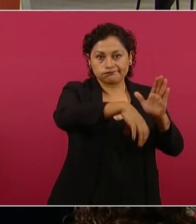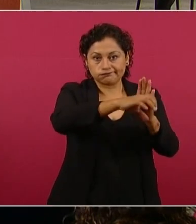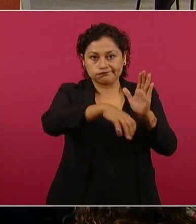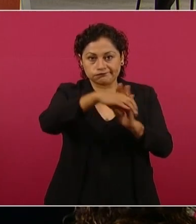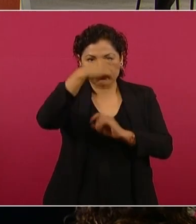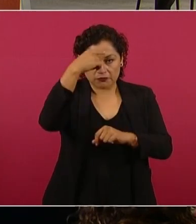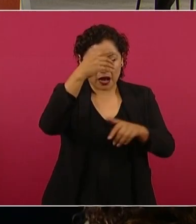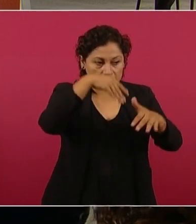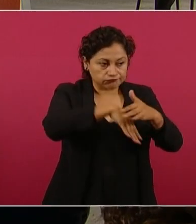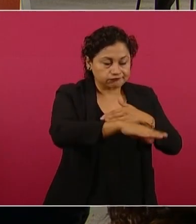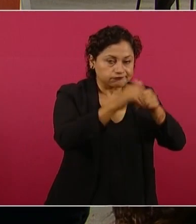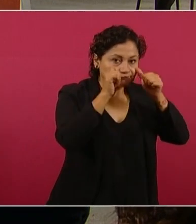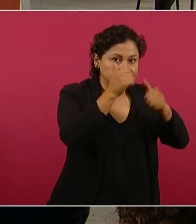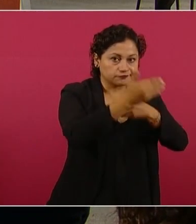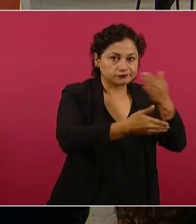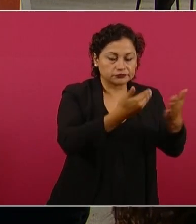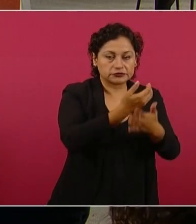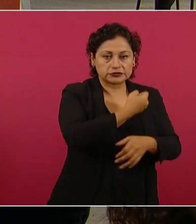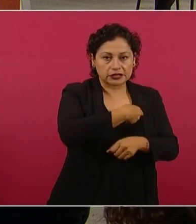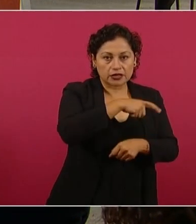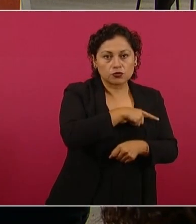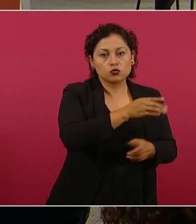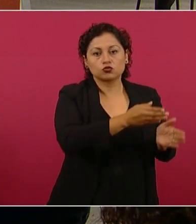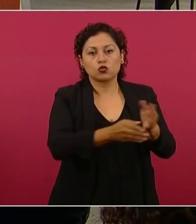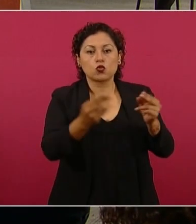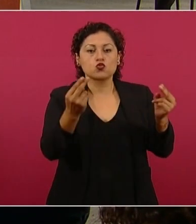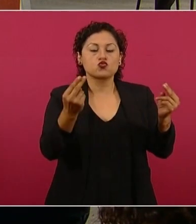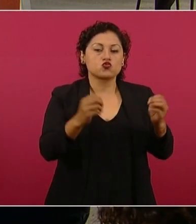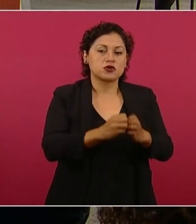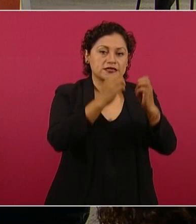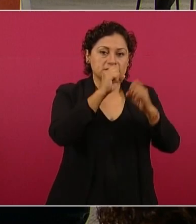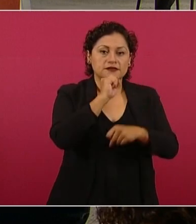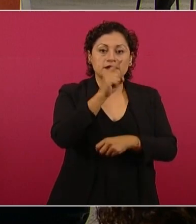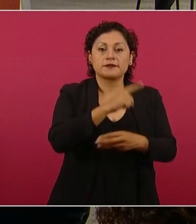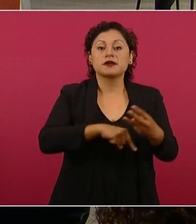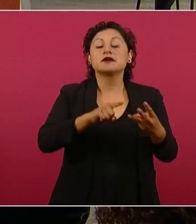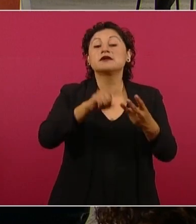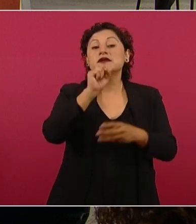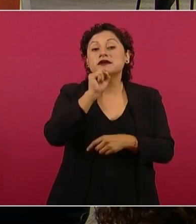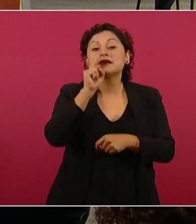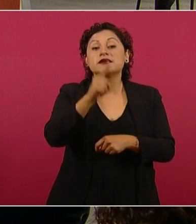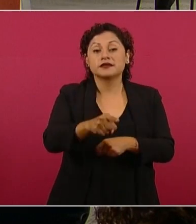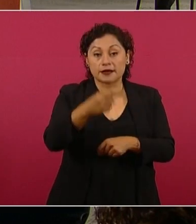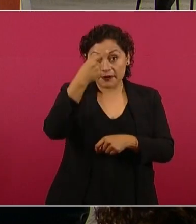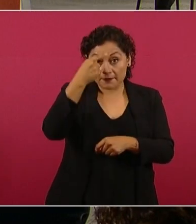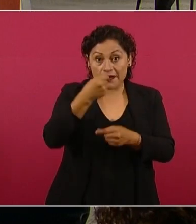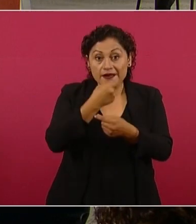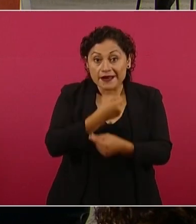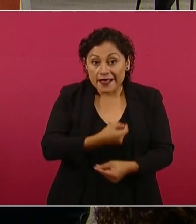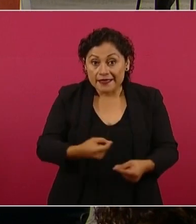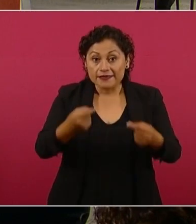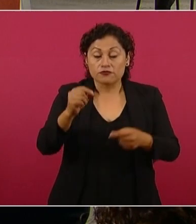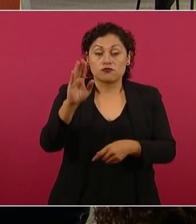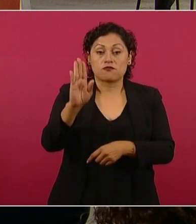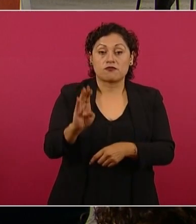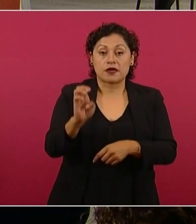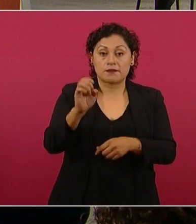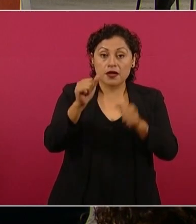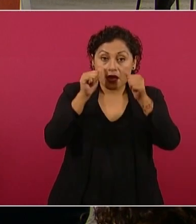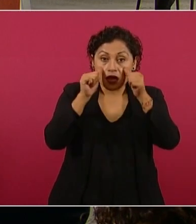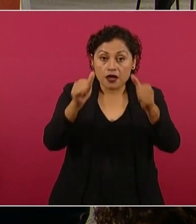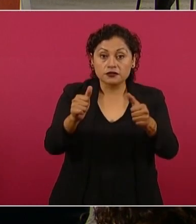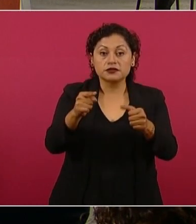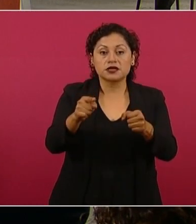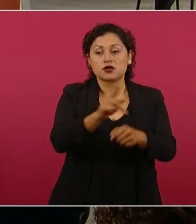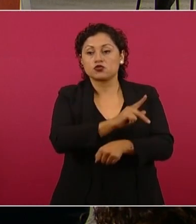en las áreas de hospitalización, y también las unidades de cuidados especiales para el neonato en todos los hospitales de Colima.